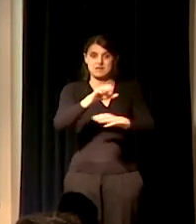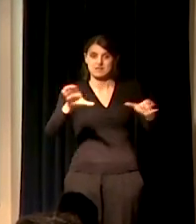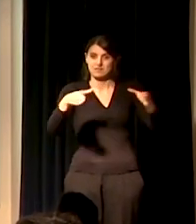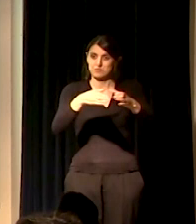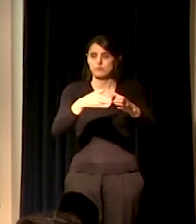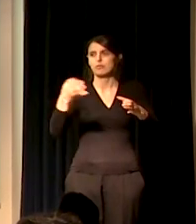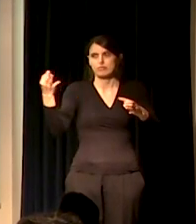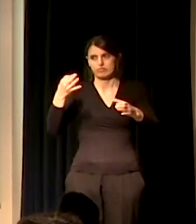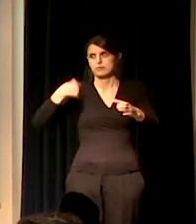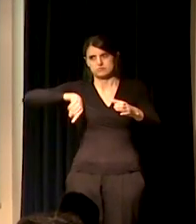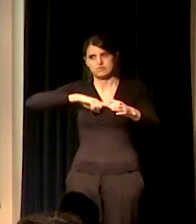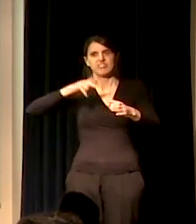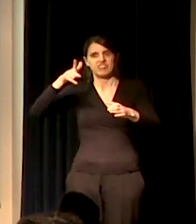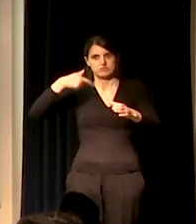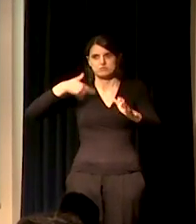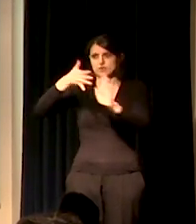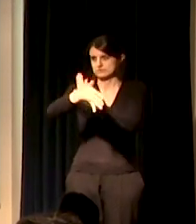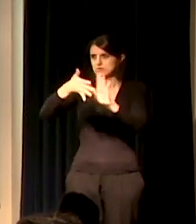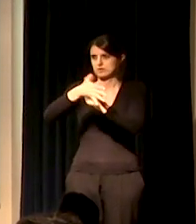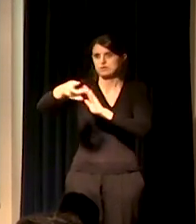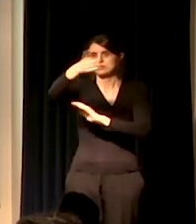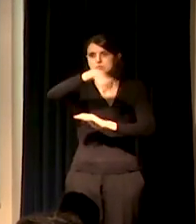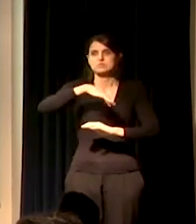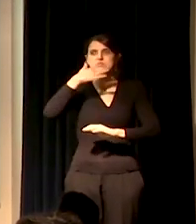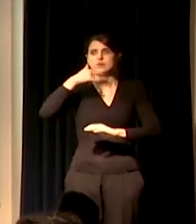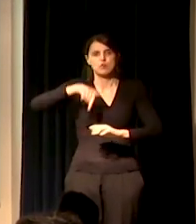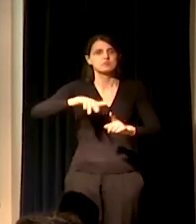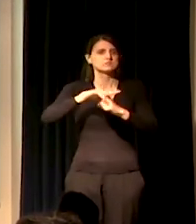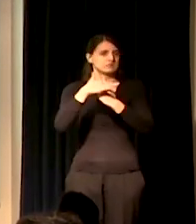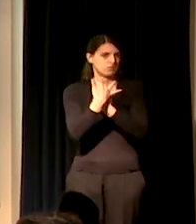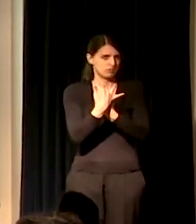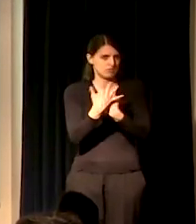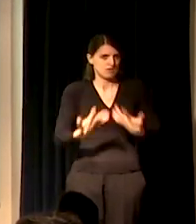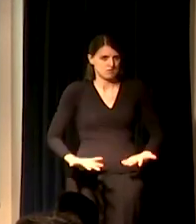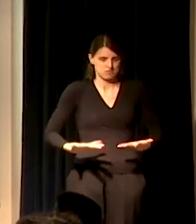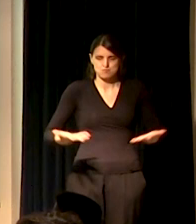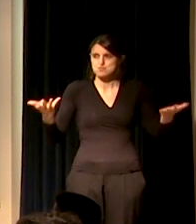explicación y que vosotras sepáis un poco nuestra situación hoy.